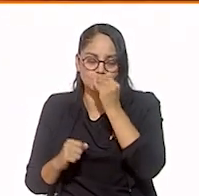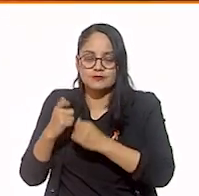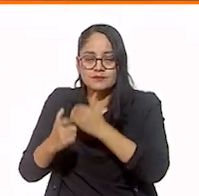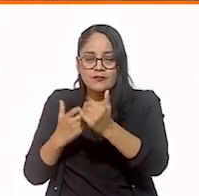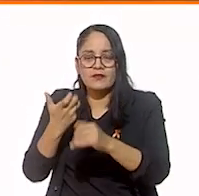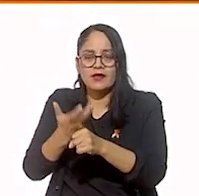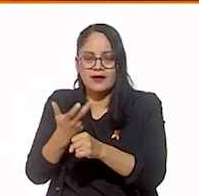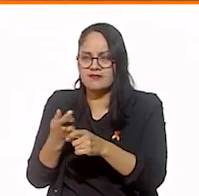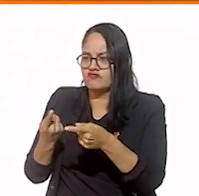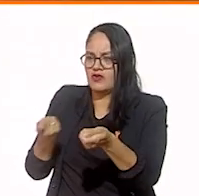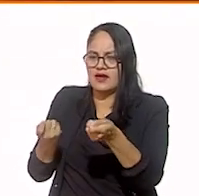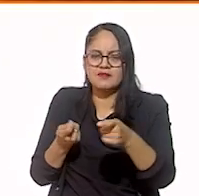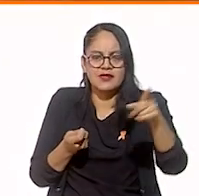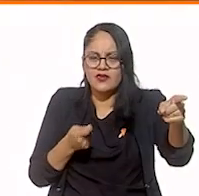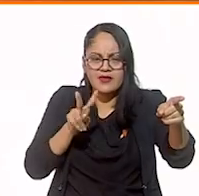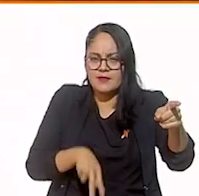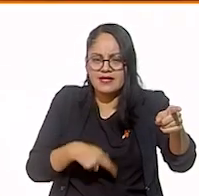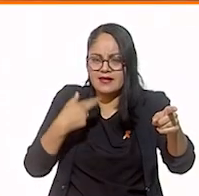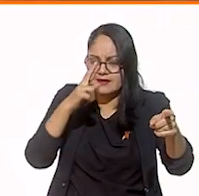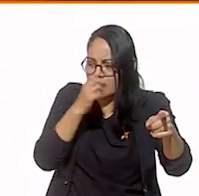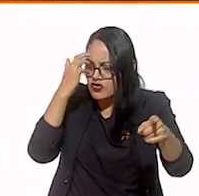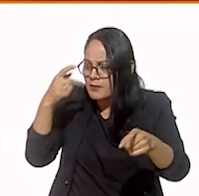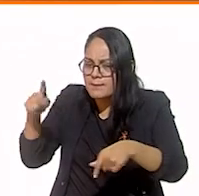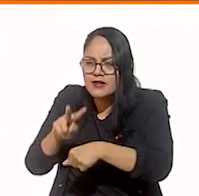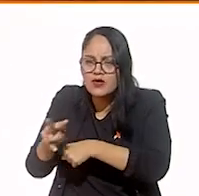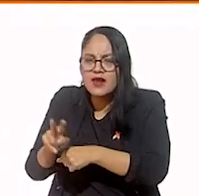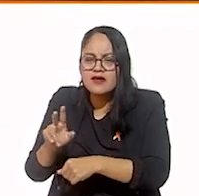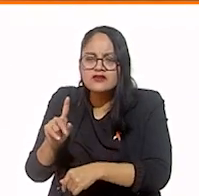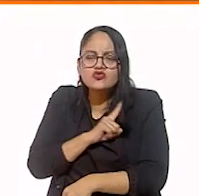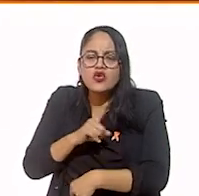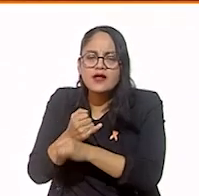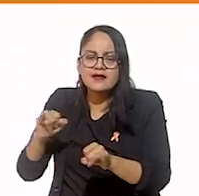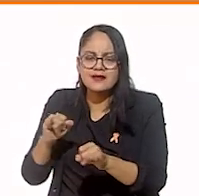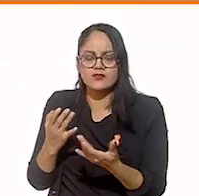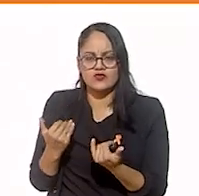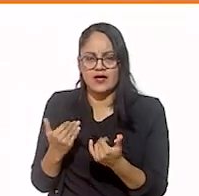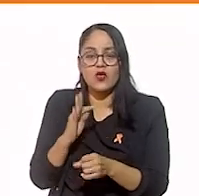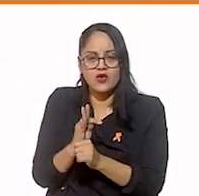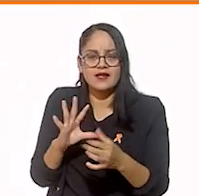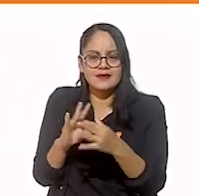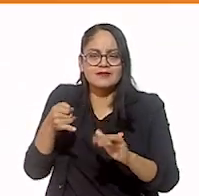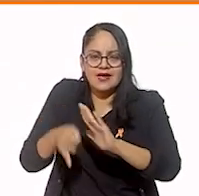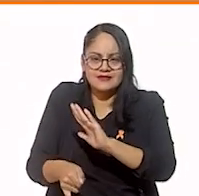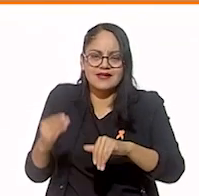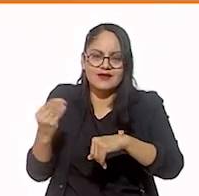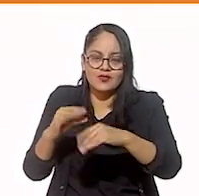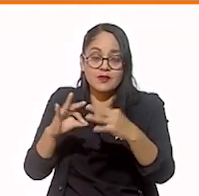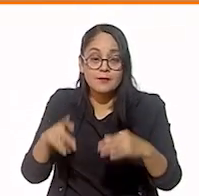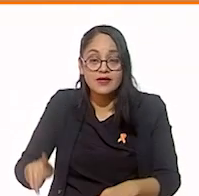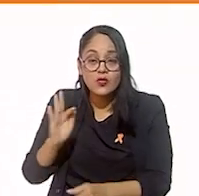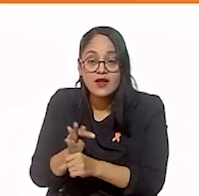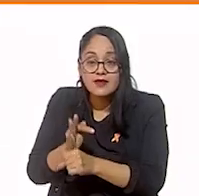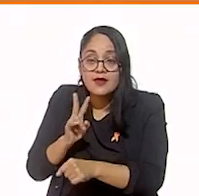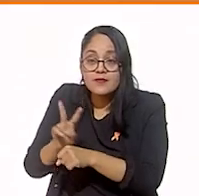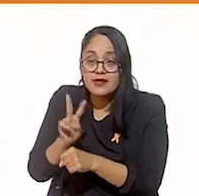Estados Unidos, porque ellos no reconocen a Venezuela como un país soberano. Recordemos que esto es un elemento importante, sé que no tenemos mucho tiempo para abordar más cosas, pero que estamos en la